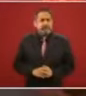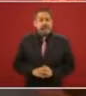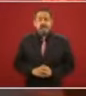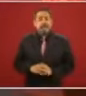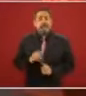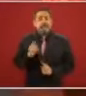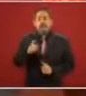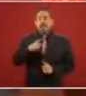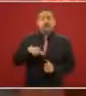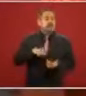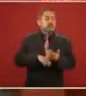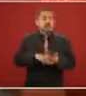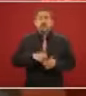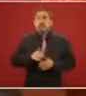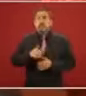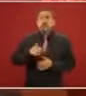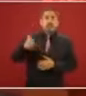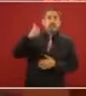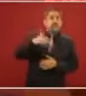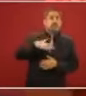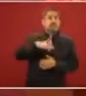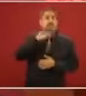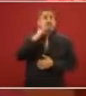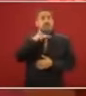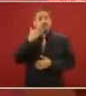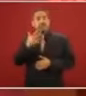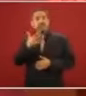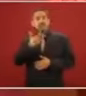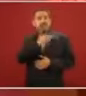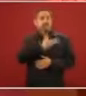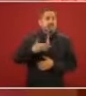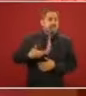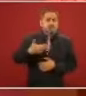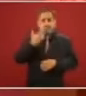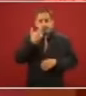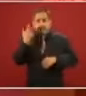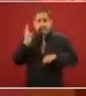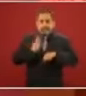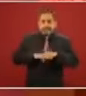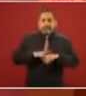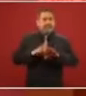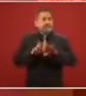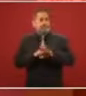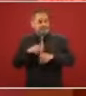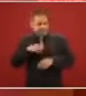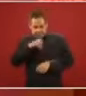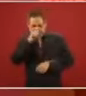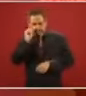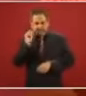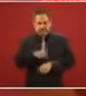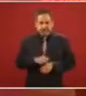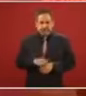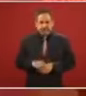son unos corruptos arriba, el presidente es un ratero, y yo, ¿por qué no?